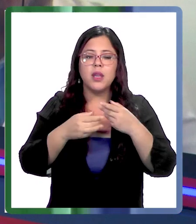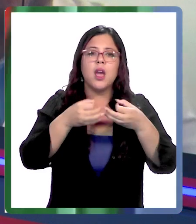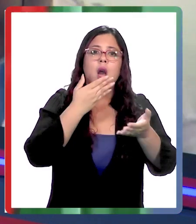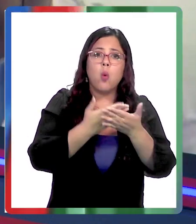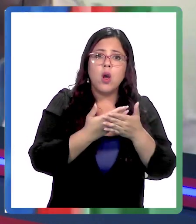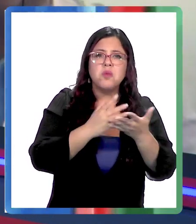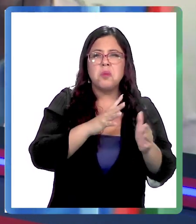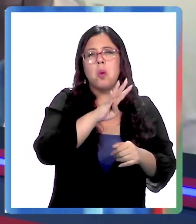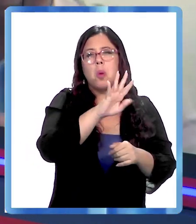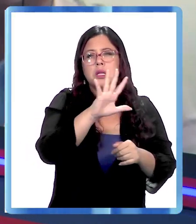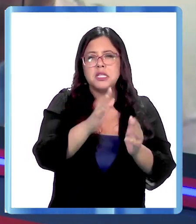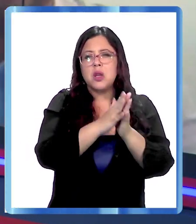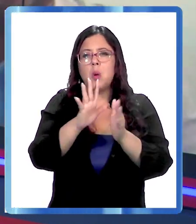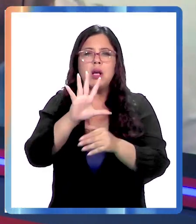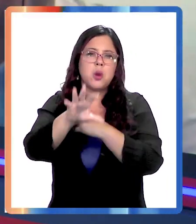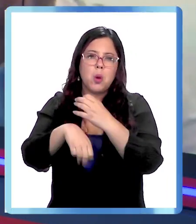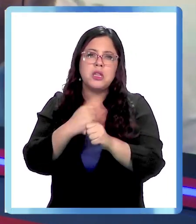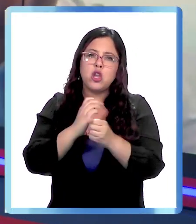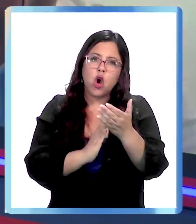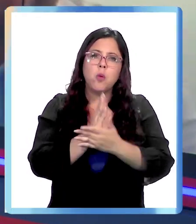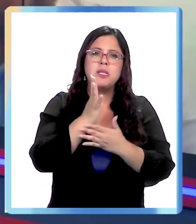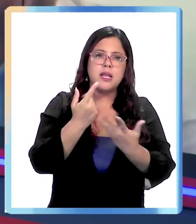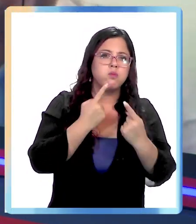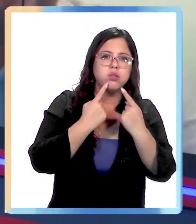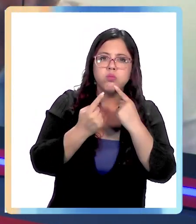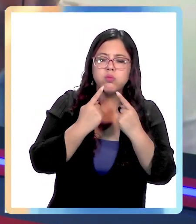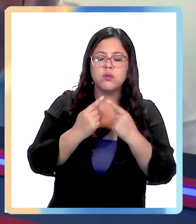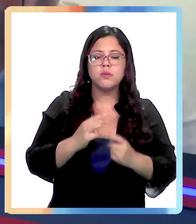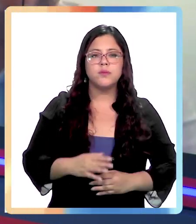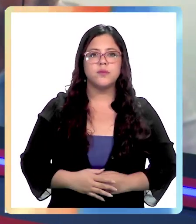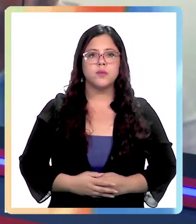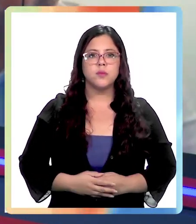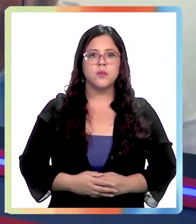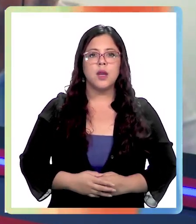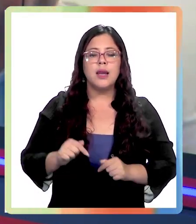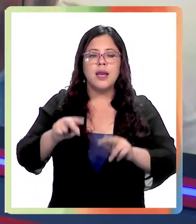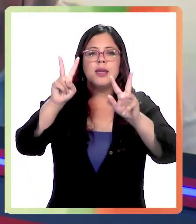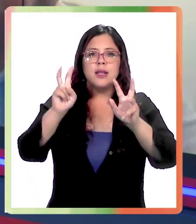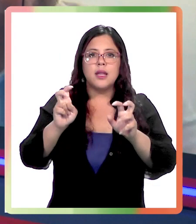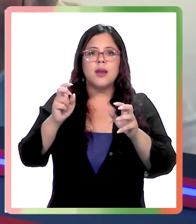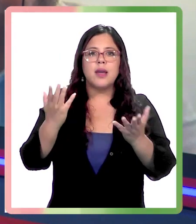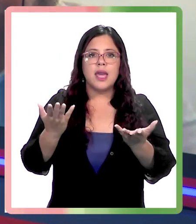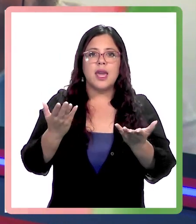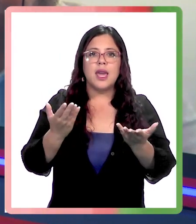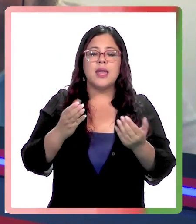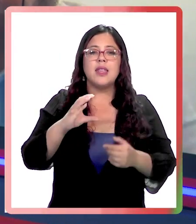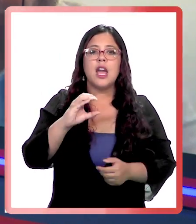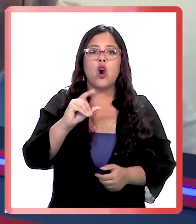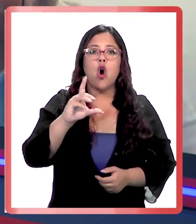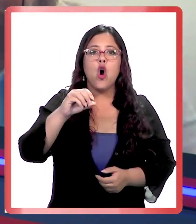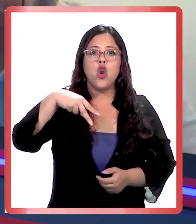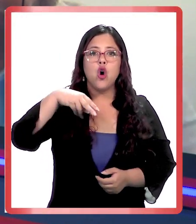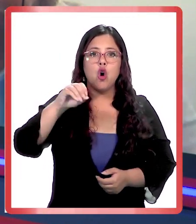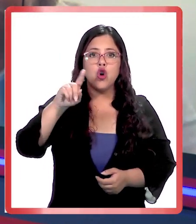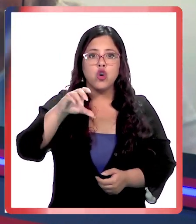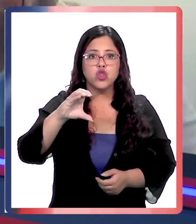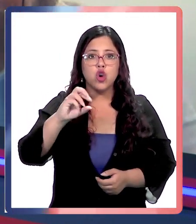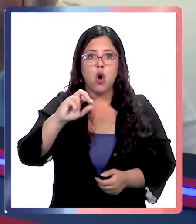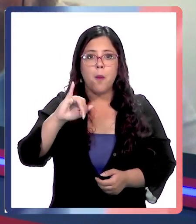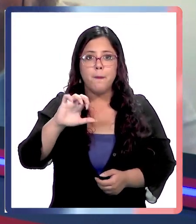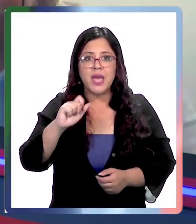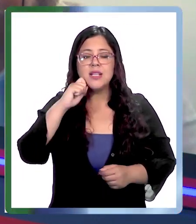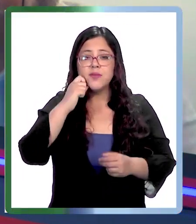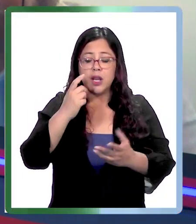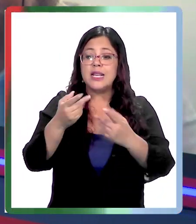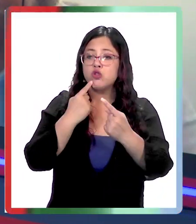oculta? Entre los 45 y los 50 años comenzar a hacerlo. Perfecto. Y ya centrándonos en el caso de la colonoscopía, además de ser